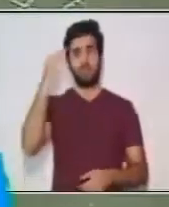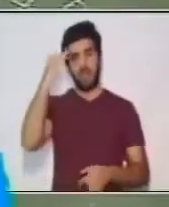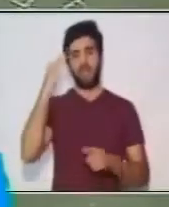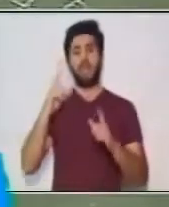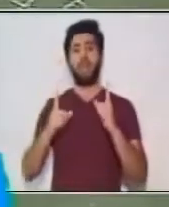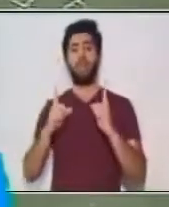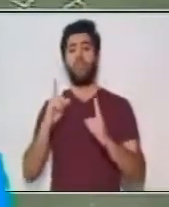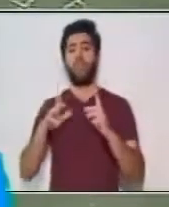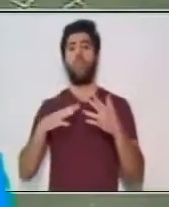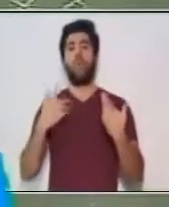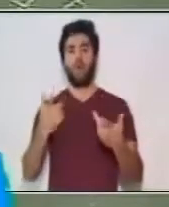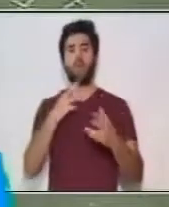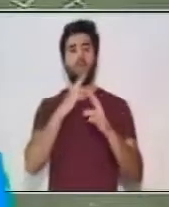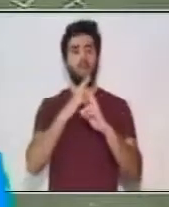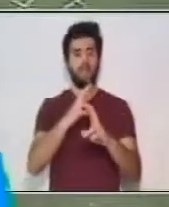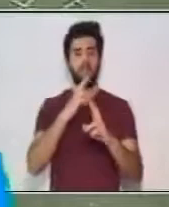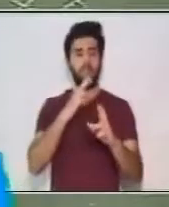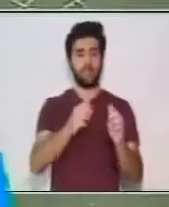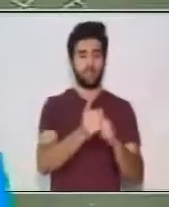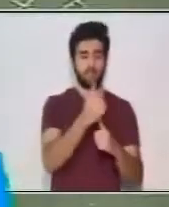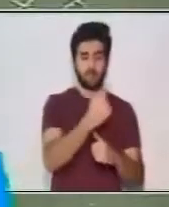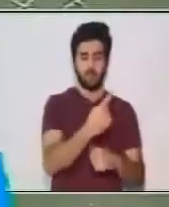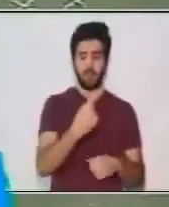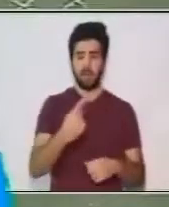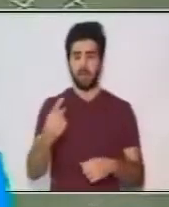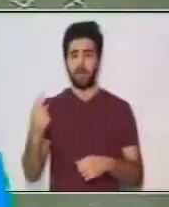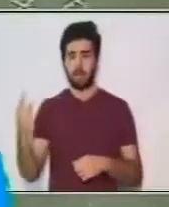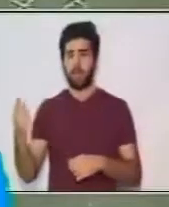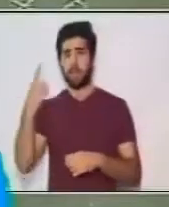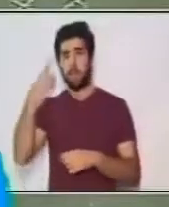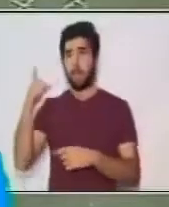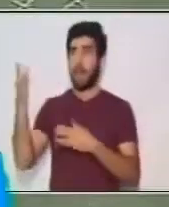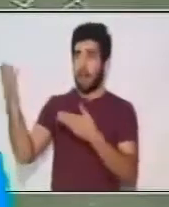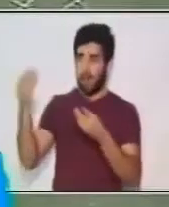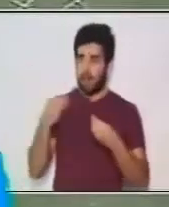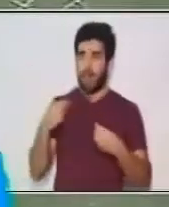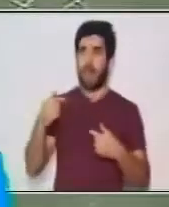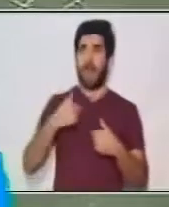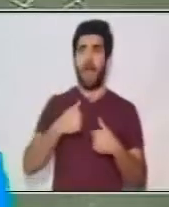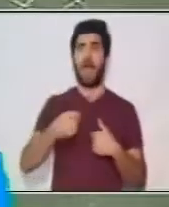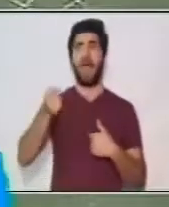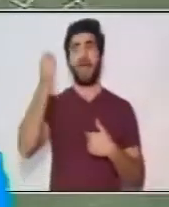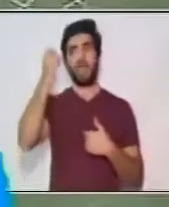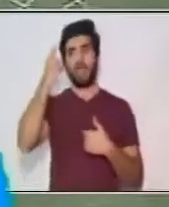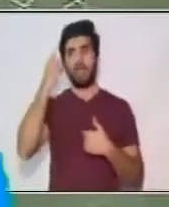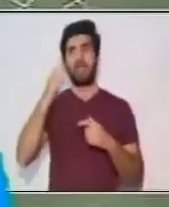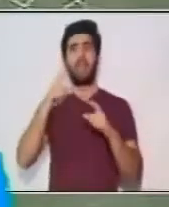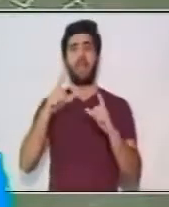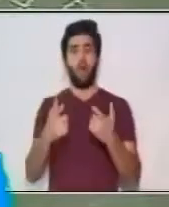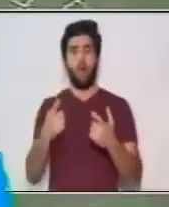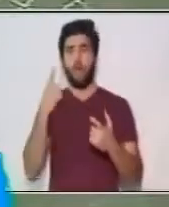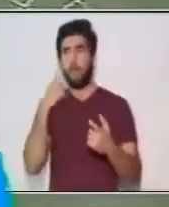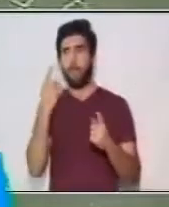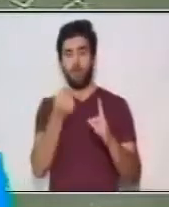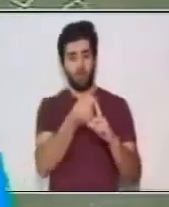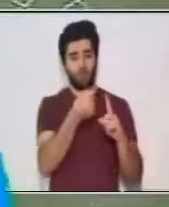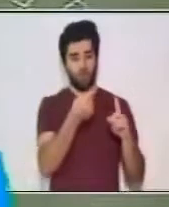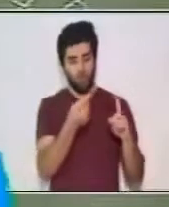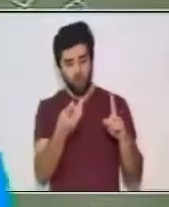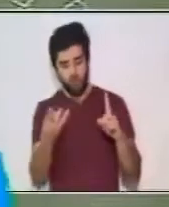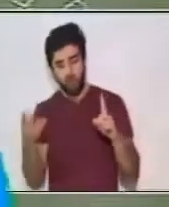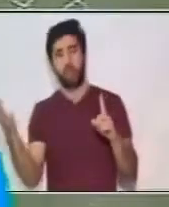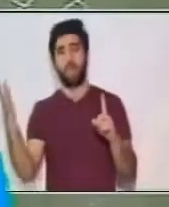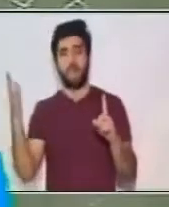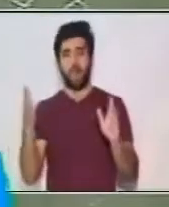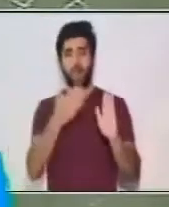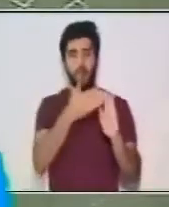esas características que me harán entender este patrón numérico. La primera